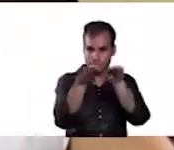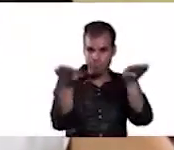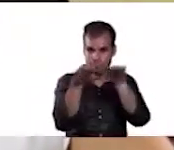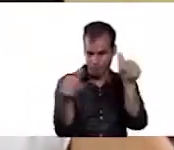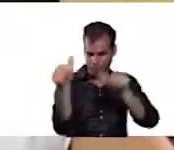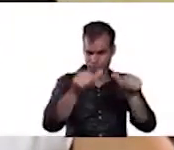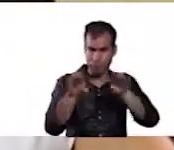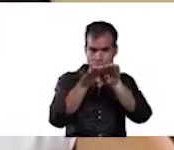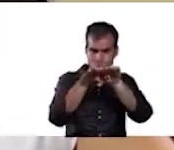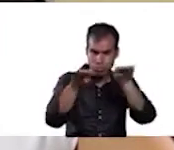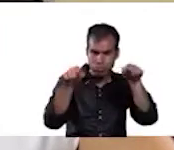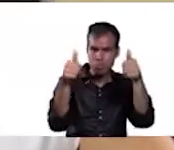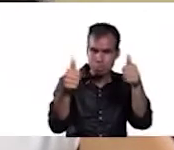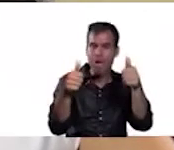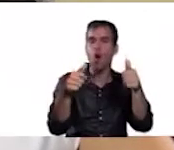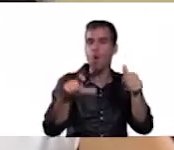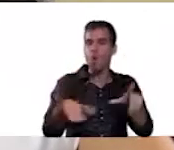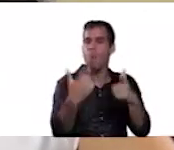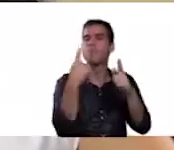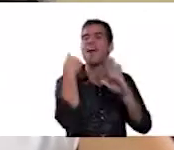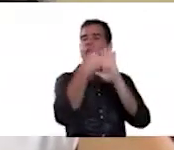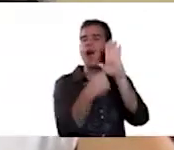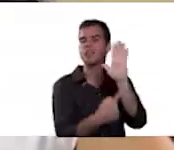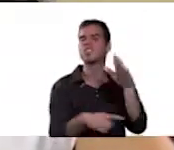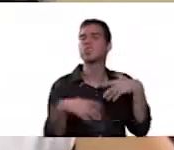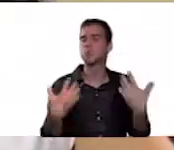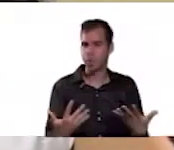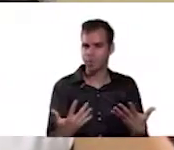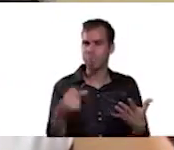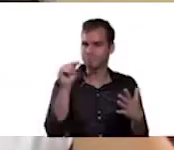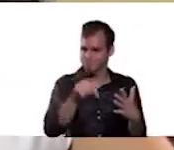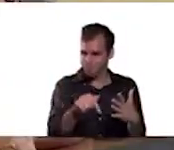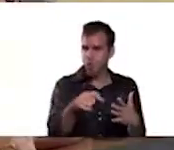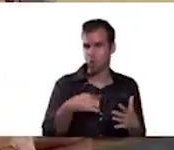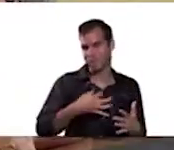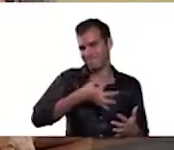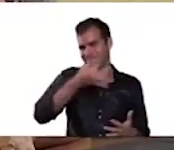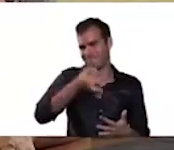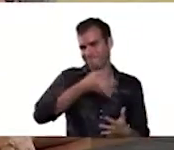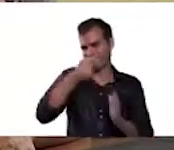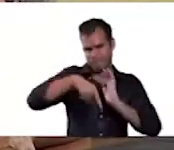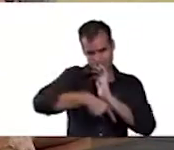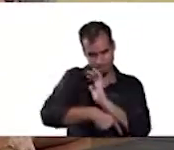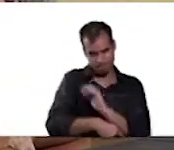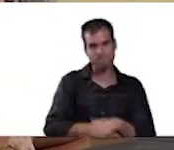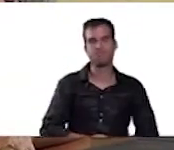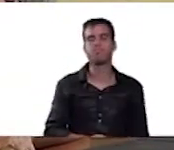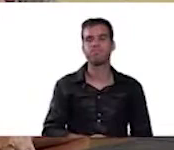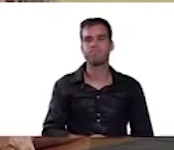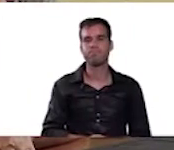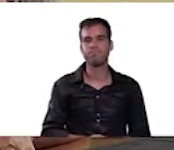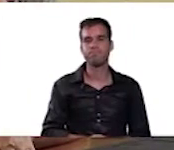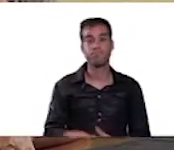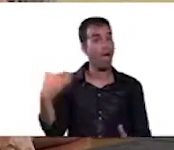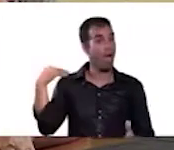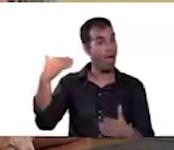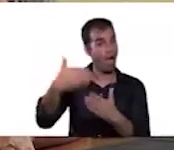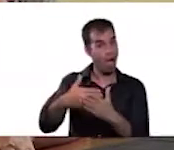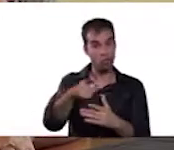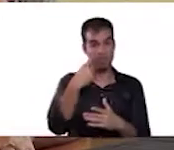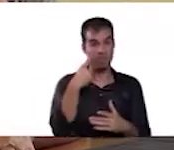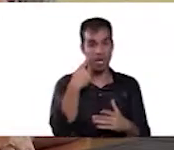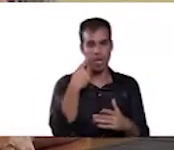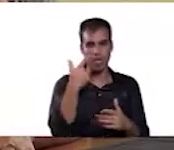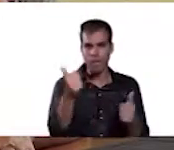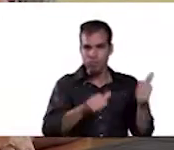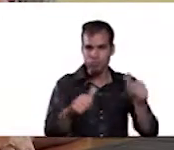equilibrio, este cumple con ciertas características. Aquí me voy a detener un poco. Hasta ahora ustedes habían visto las reacciones en